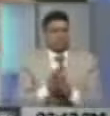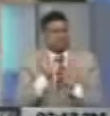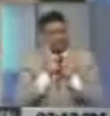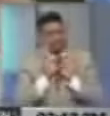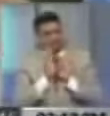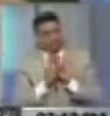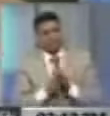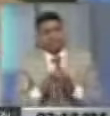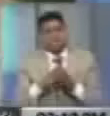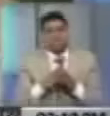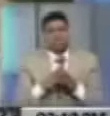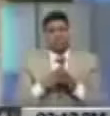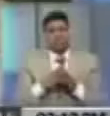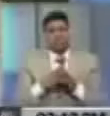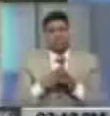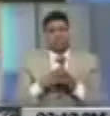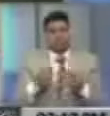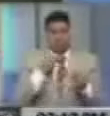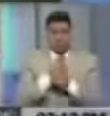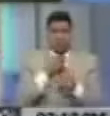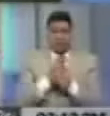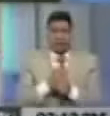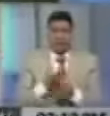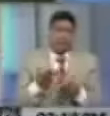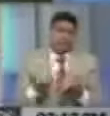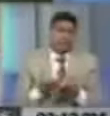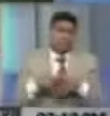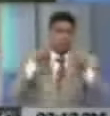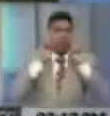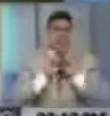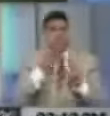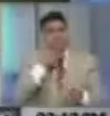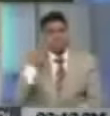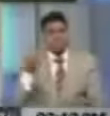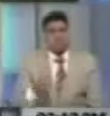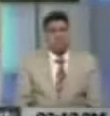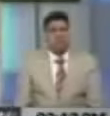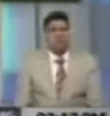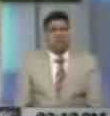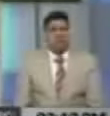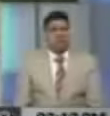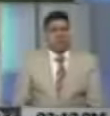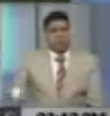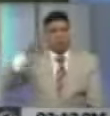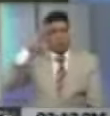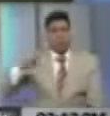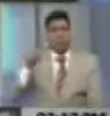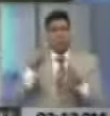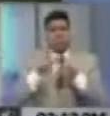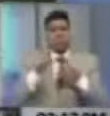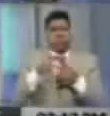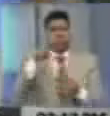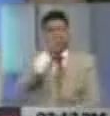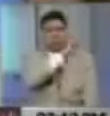punto de vista sanitario, están actuando, pero yo quisiera más bien darle la palabra al mayor general Ornella, que es el